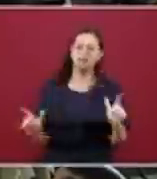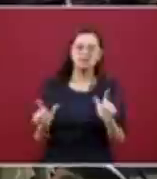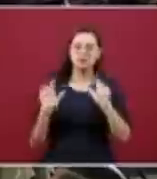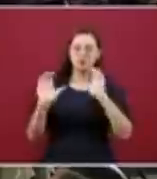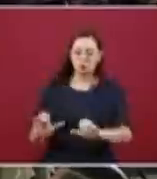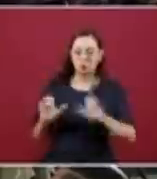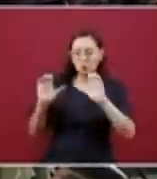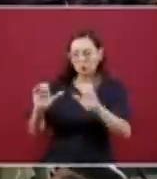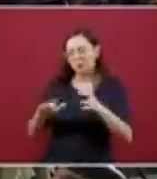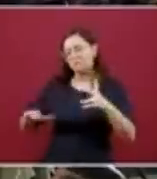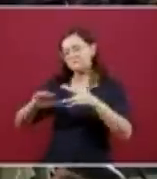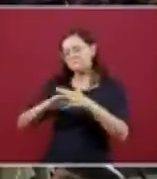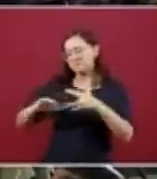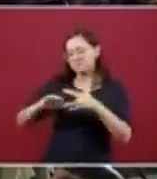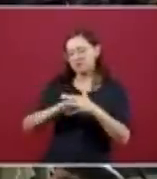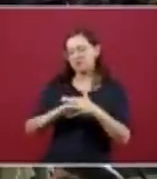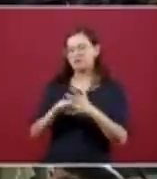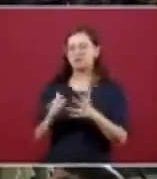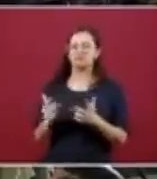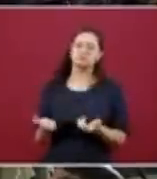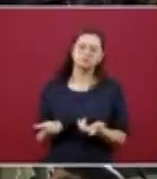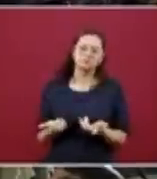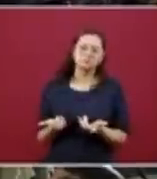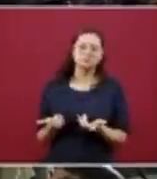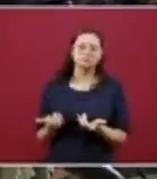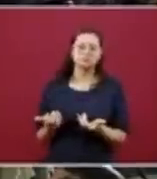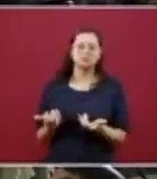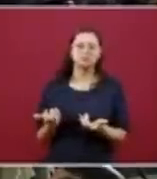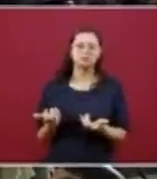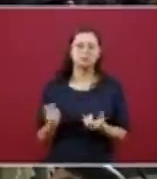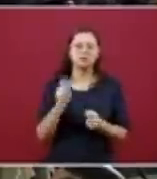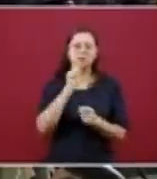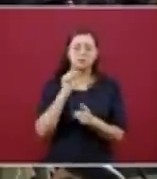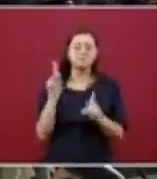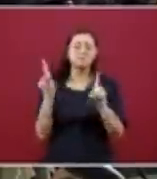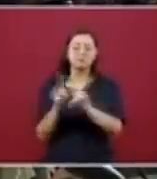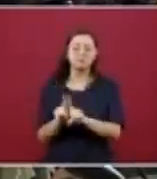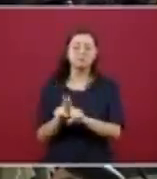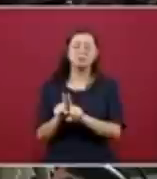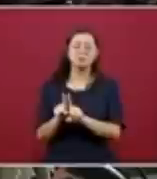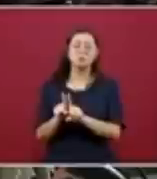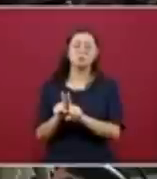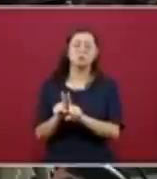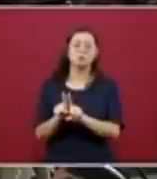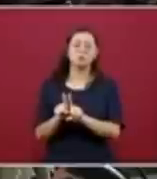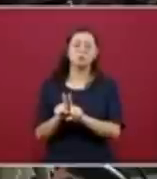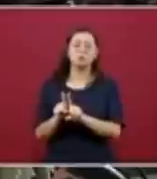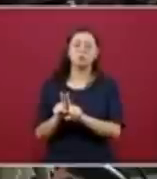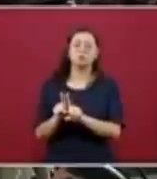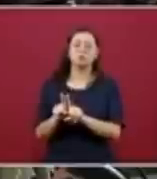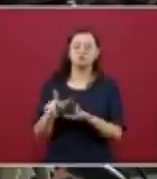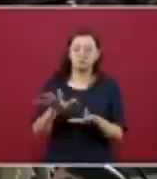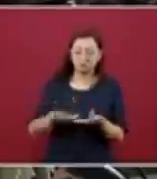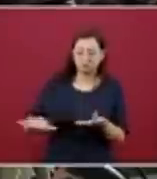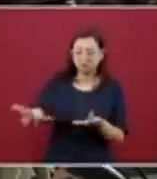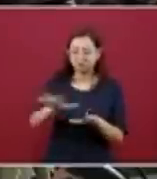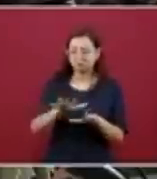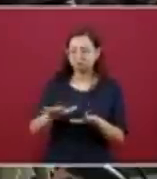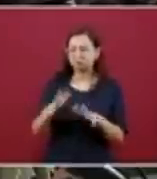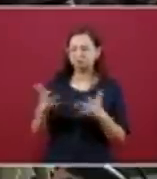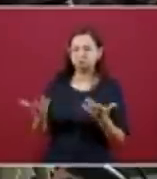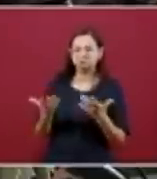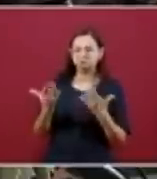y alta, circunstancia también que favorece la habitabilidad de las